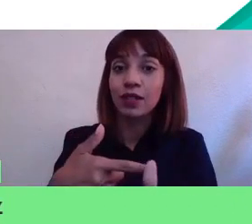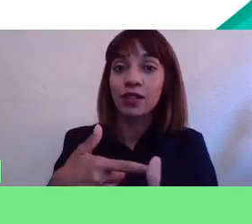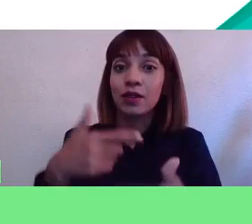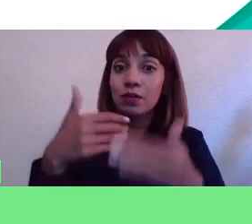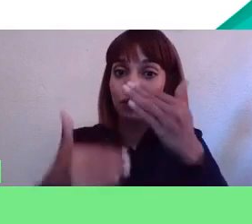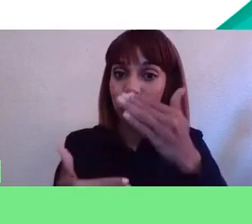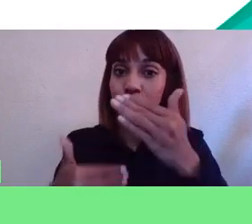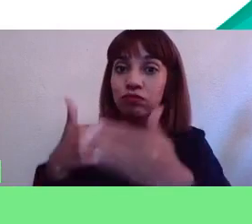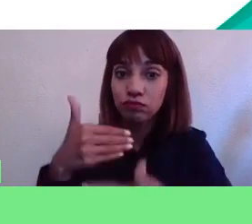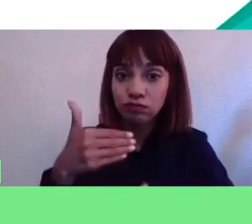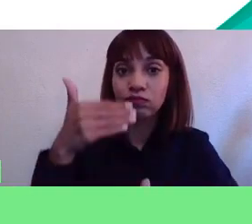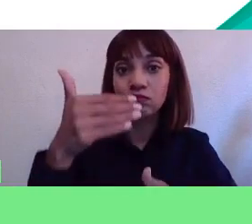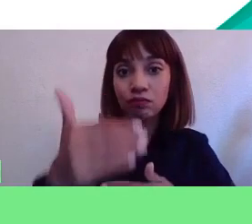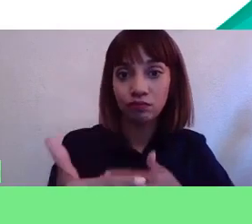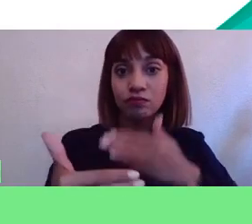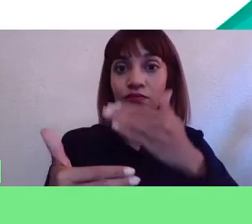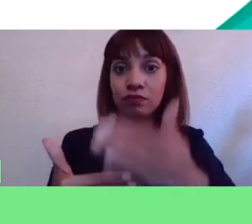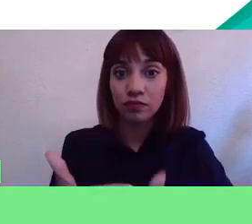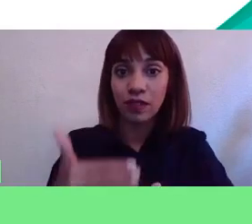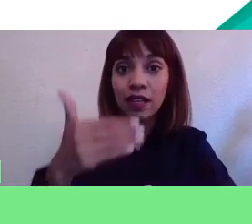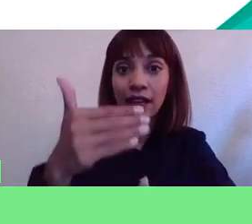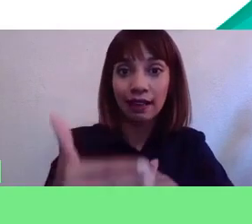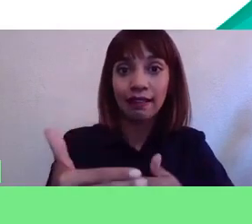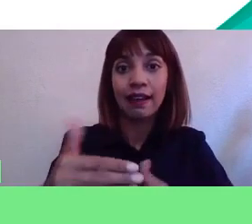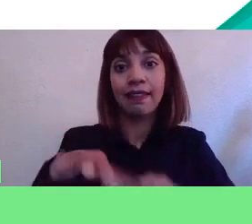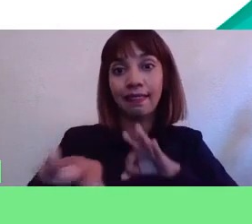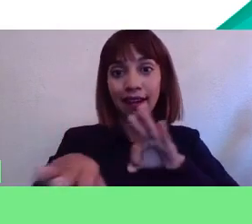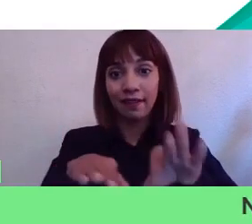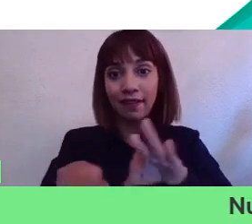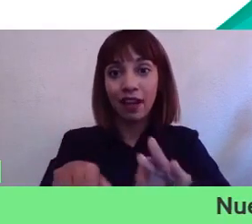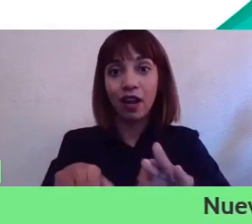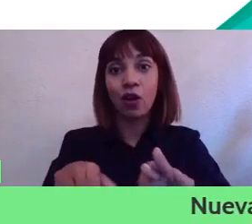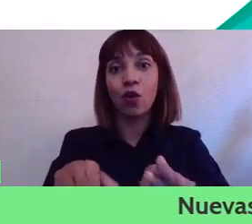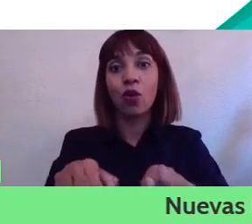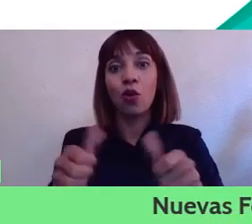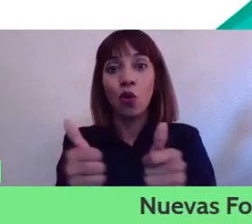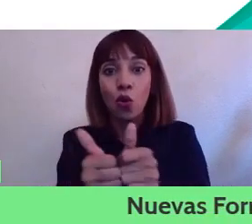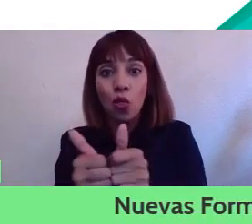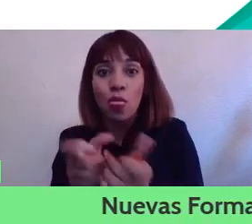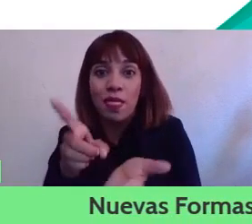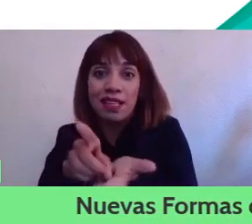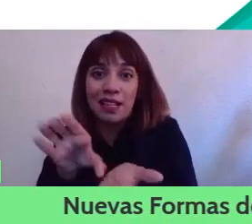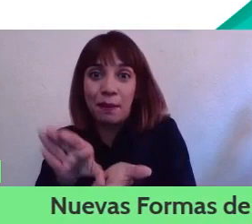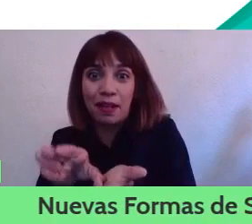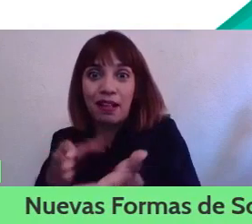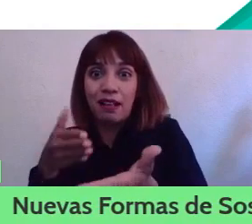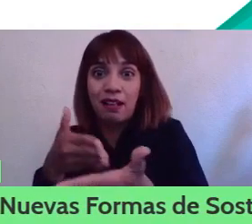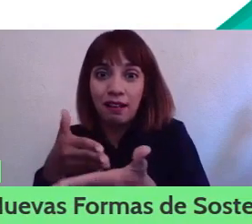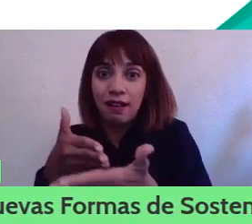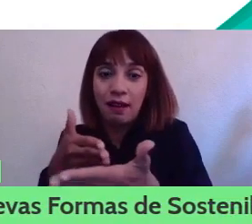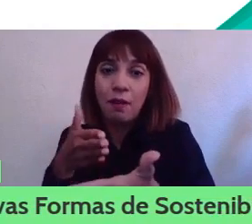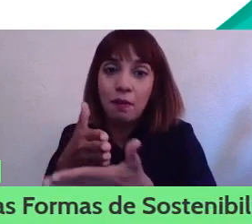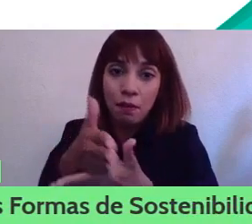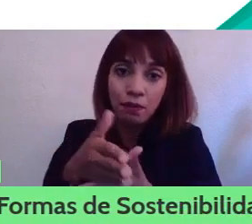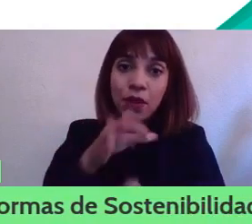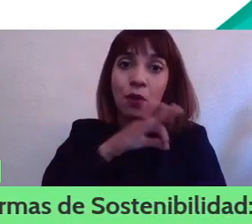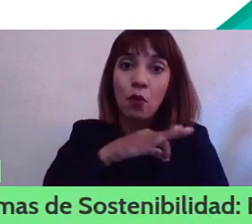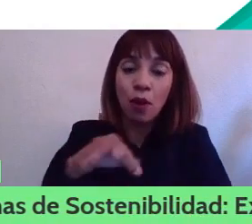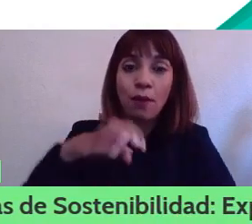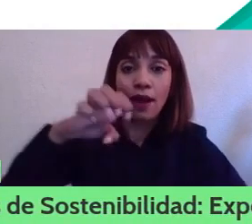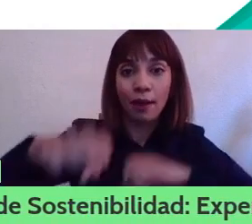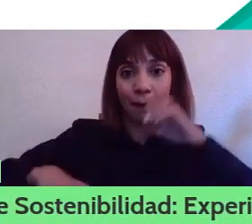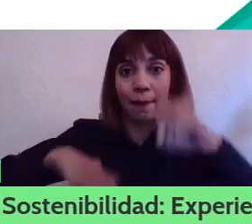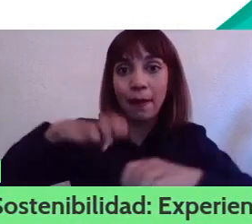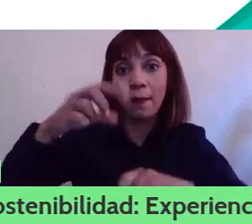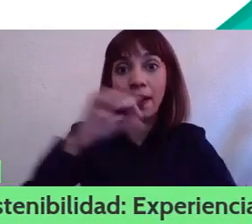que existe entre el empleo y la discapacidad, también derribando mitos para que las empresas cada vez más se animen a mirar